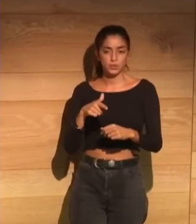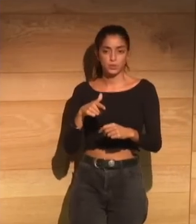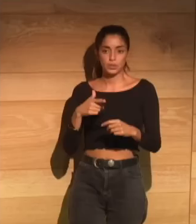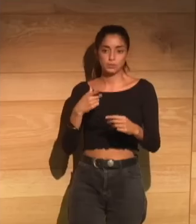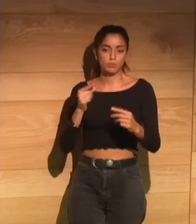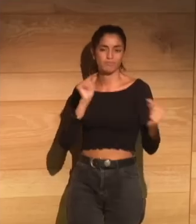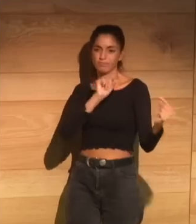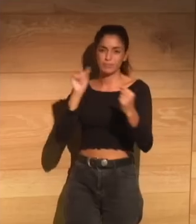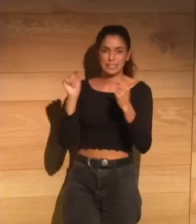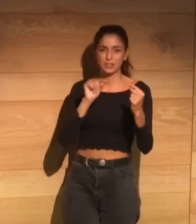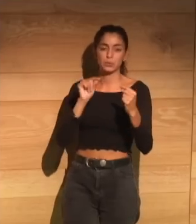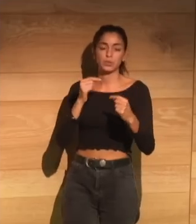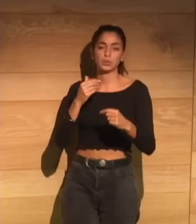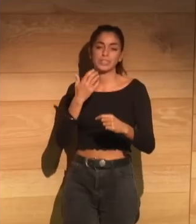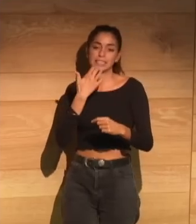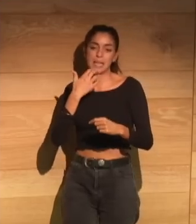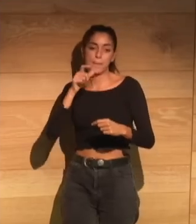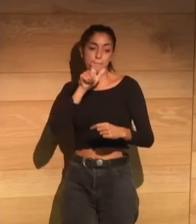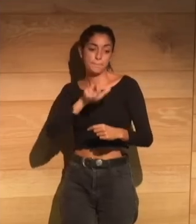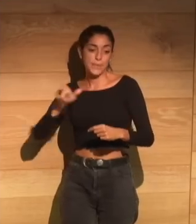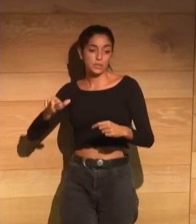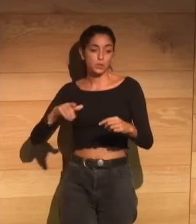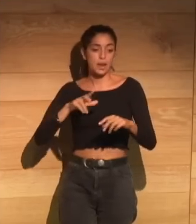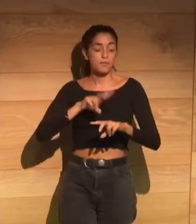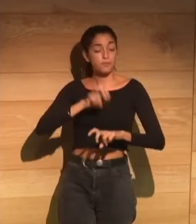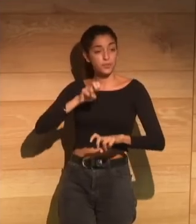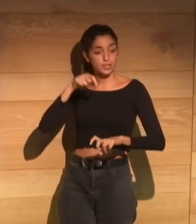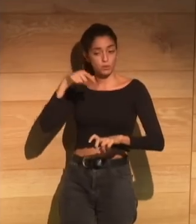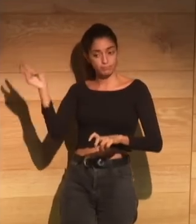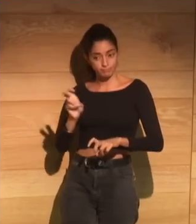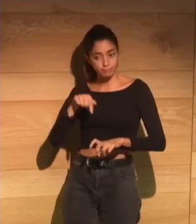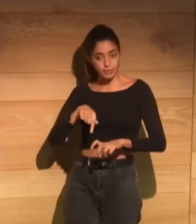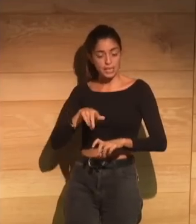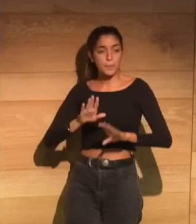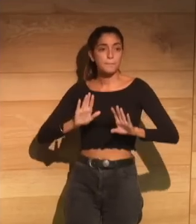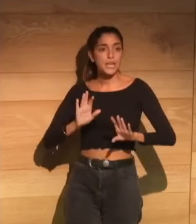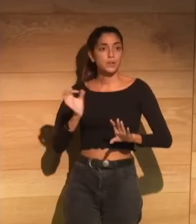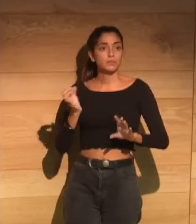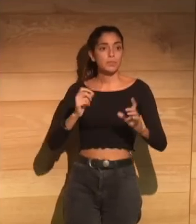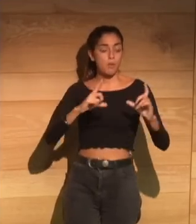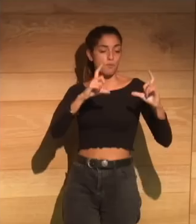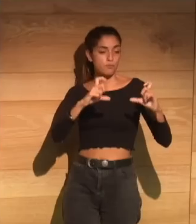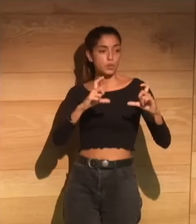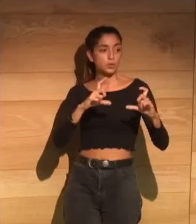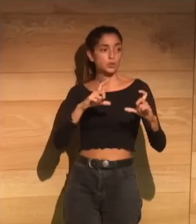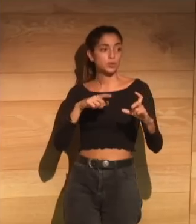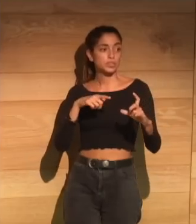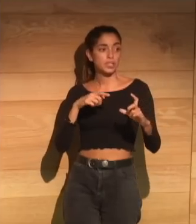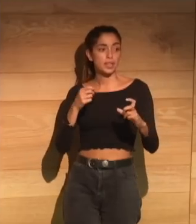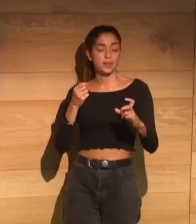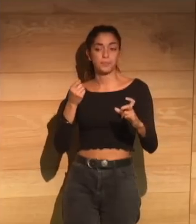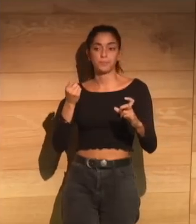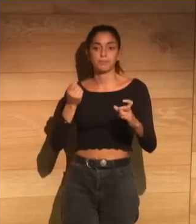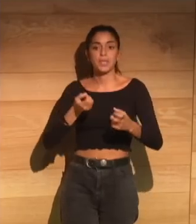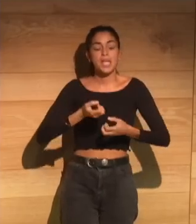larguísima discusión. Si viene un físico ahora diría, y según del bando que sea, te diría una cosa u otra, pero esos fotones están golpeando con una información de color y